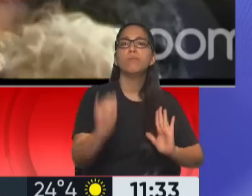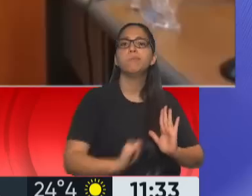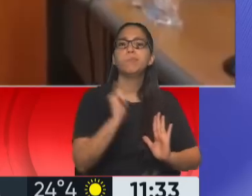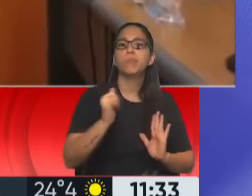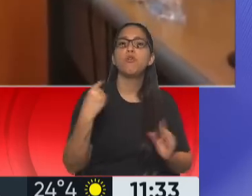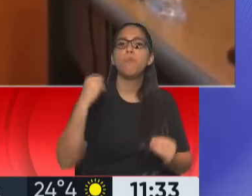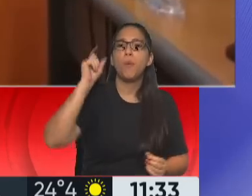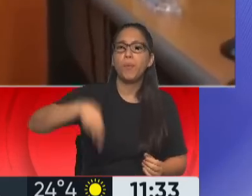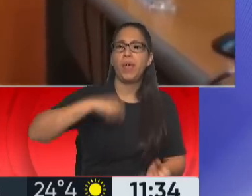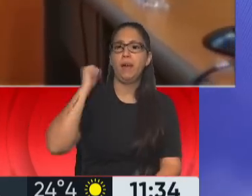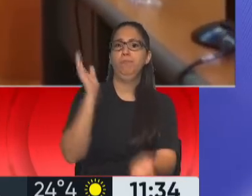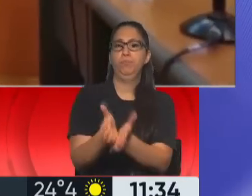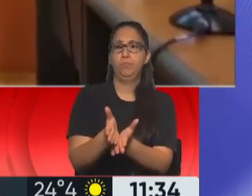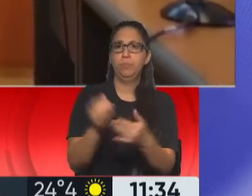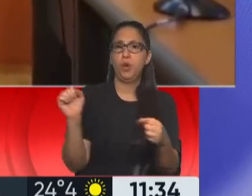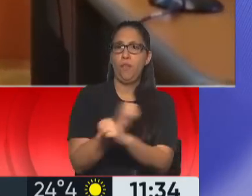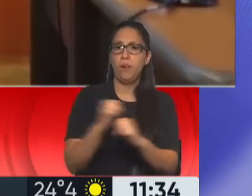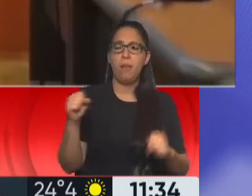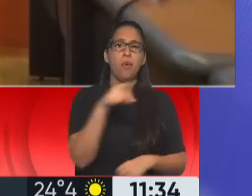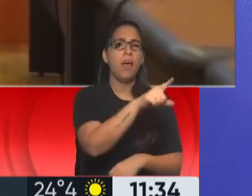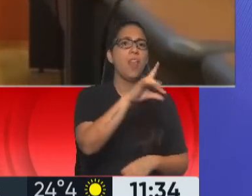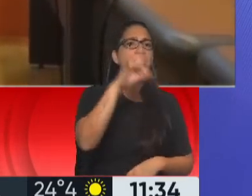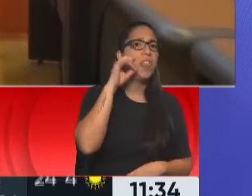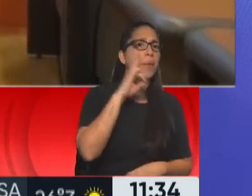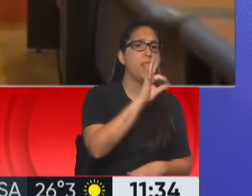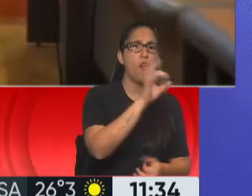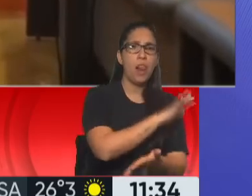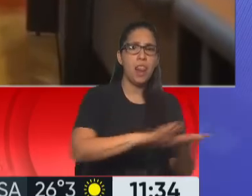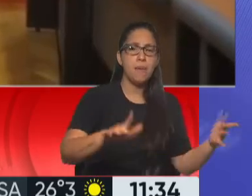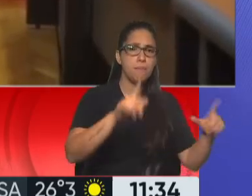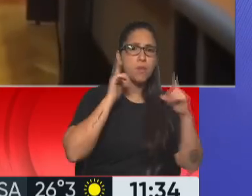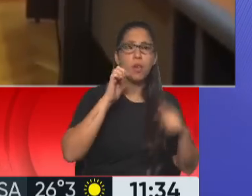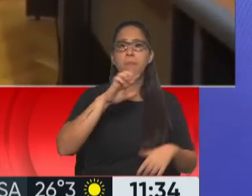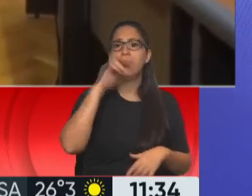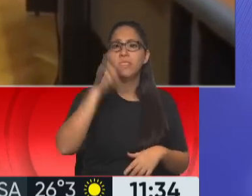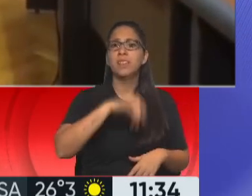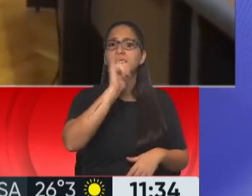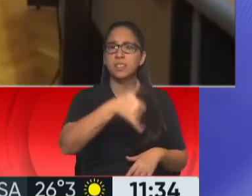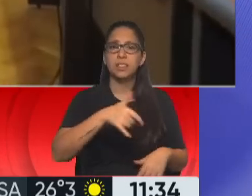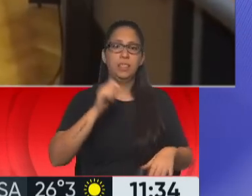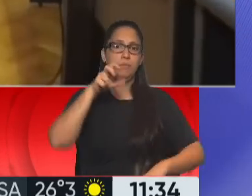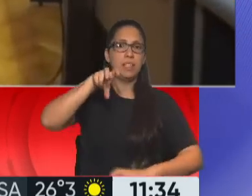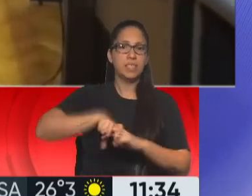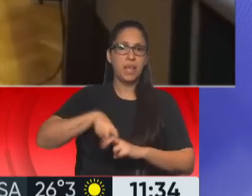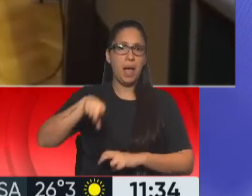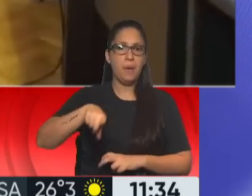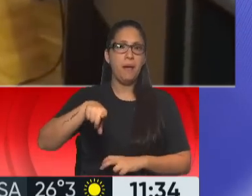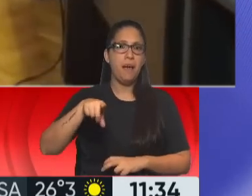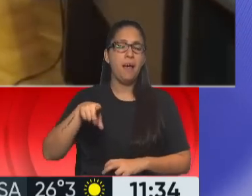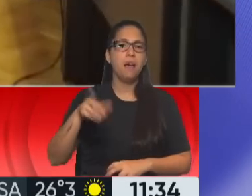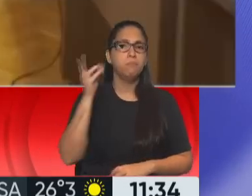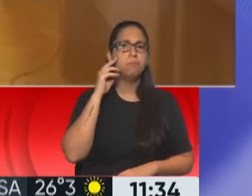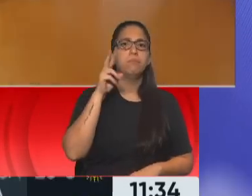fallo. De hecho, las absoluciones de Julio De Vido y de Abel Fatala, que Abel Fatala sí estaba en la sala escuchando el fallo,